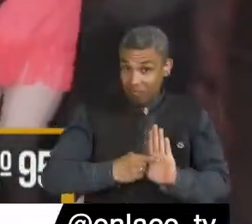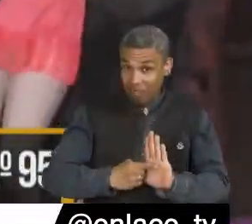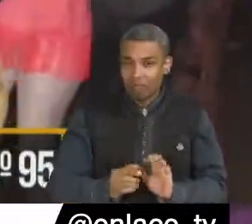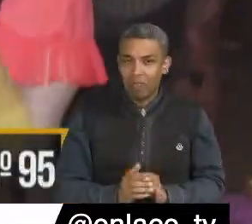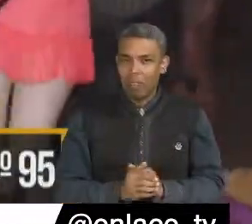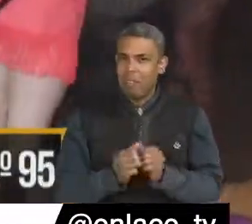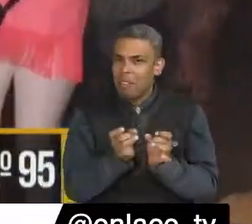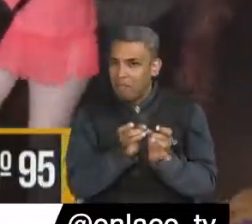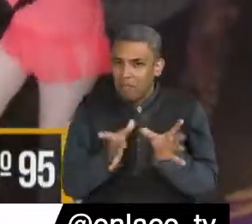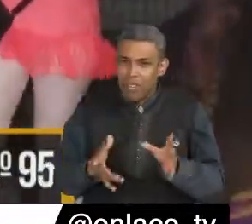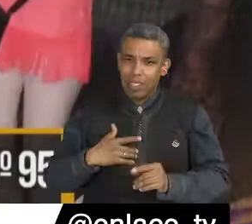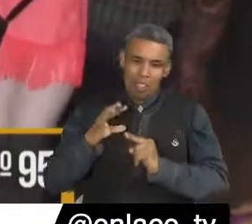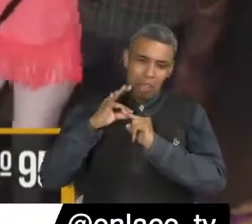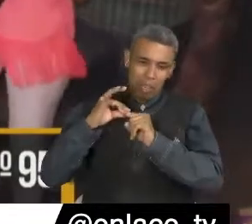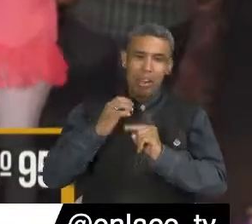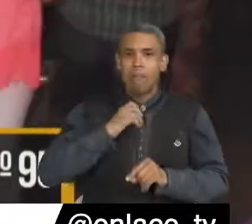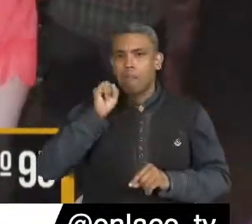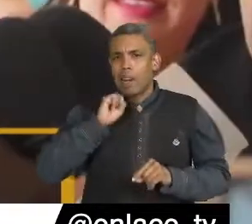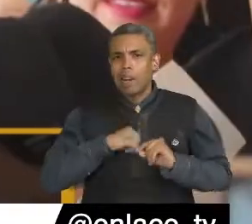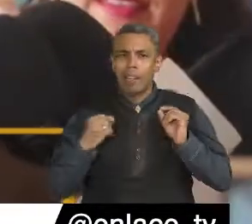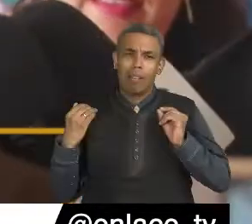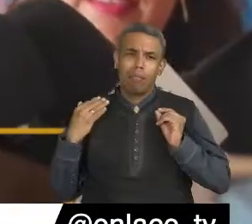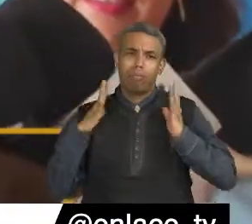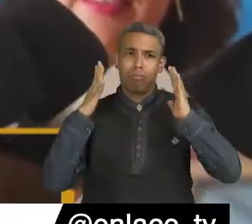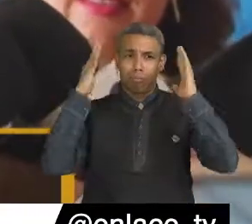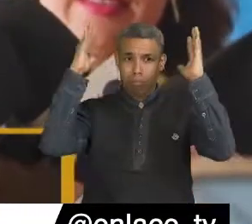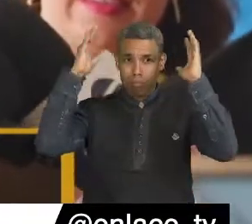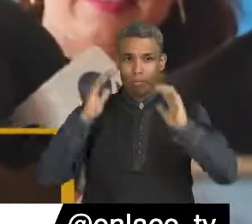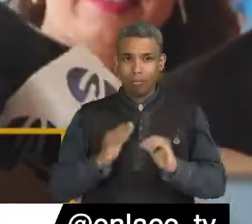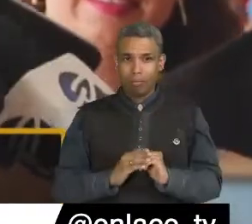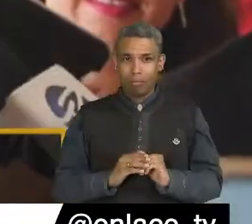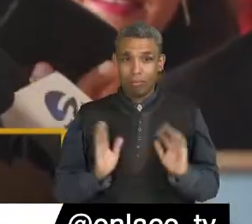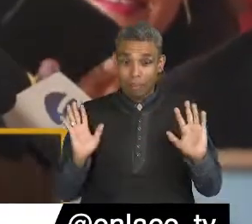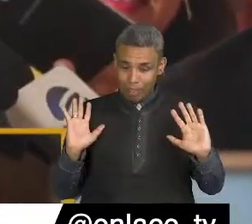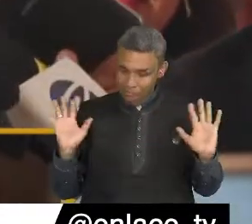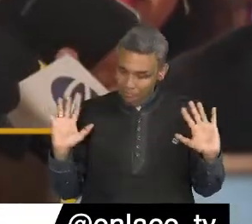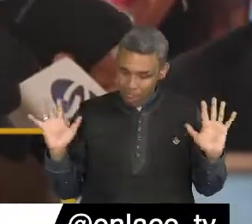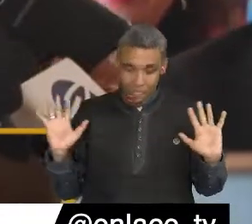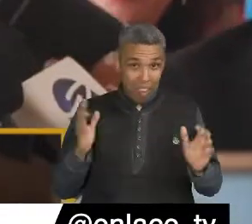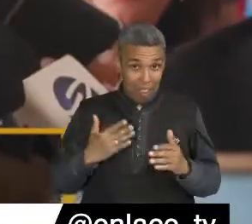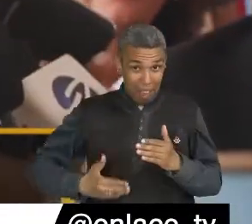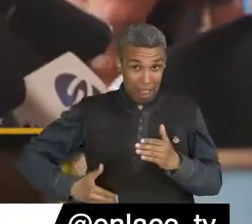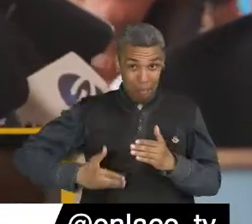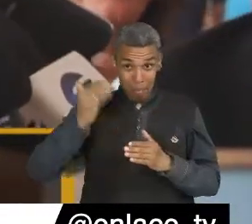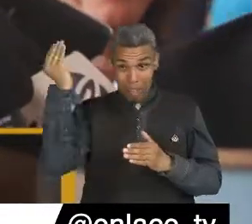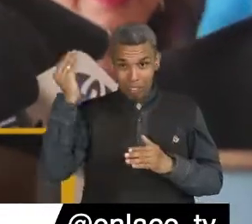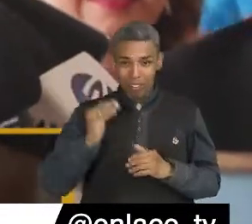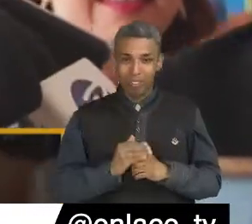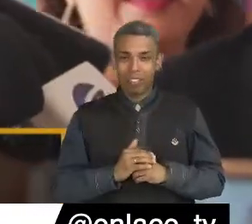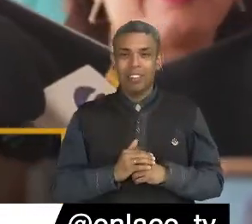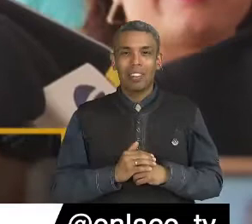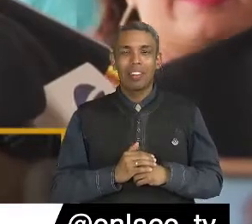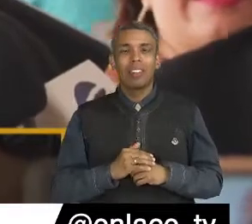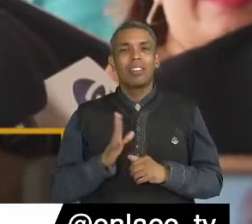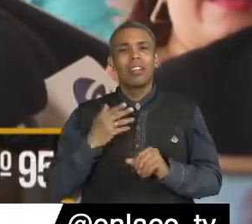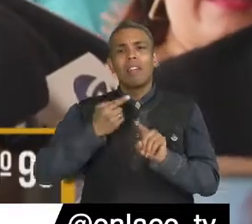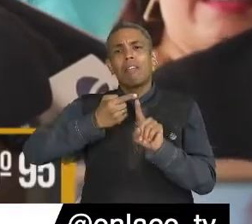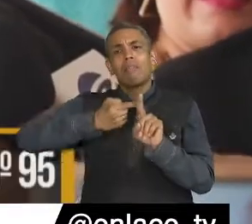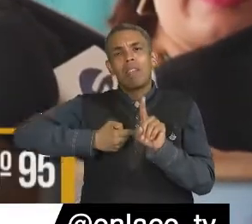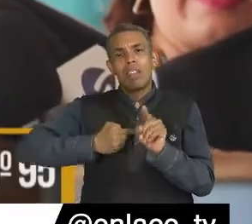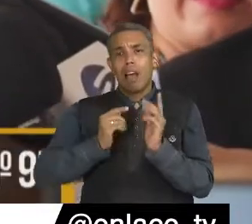fecha, generando así oportunidades de empleo. Realmente ya arrancaron porque arrancan desde el primero de